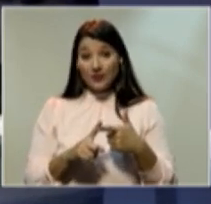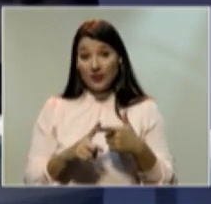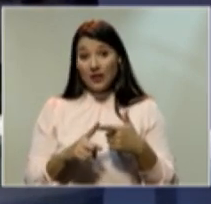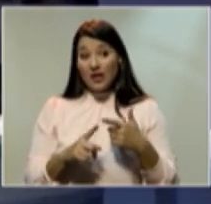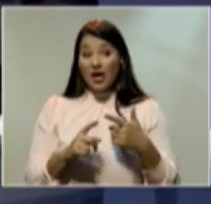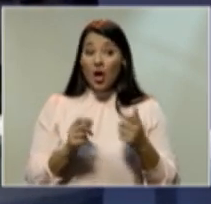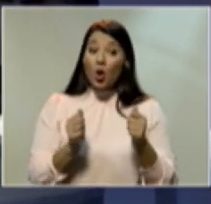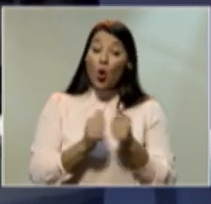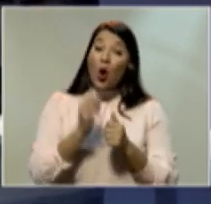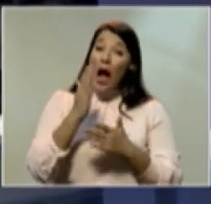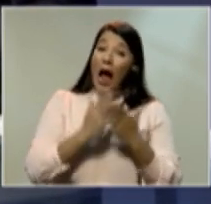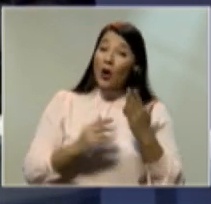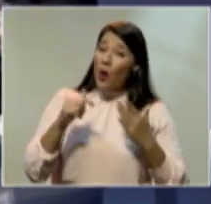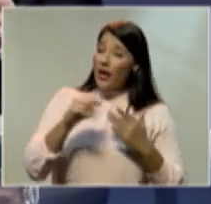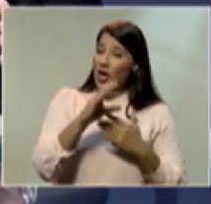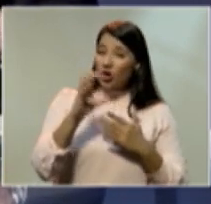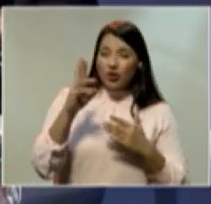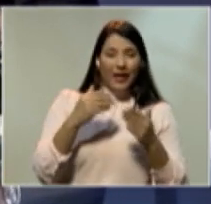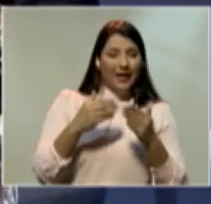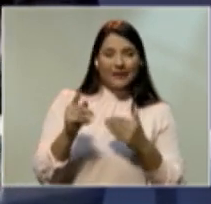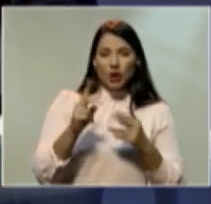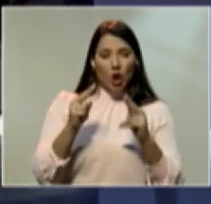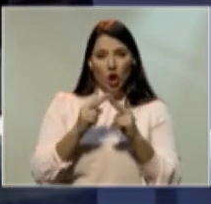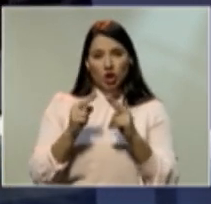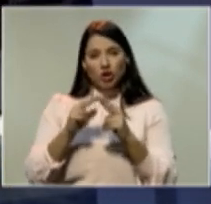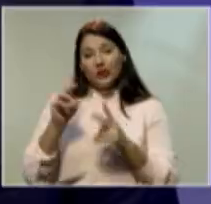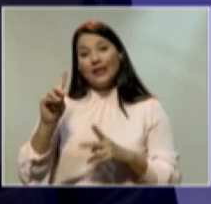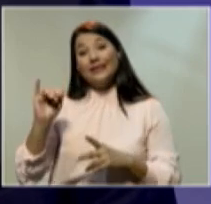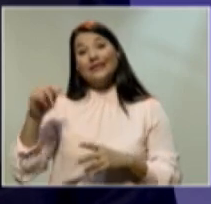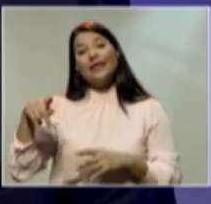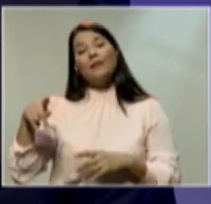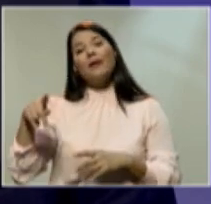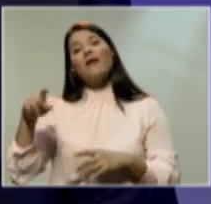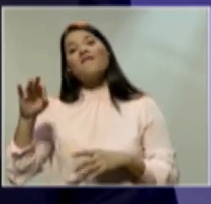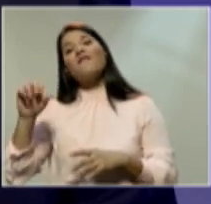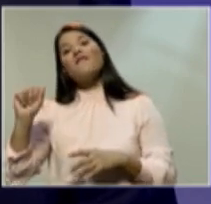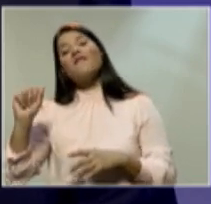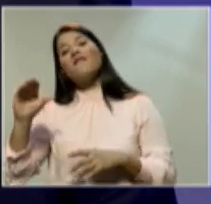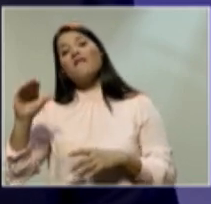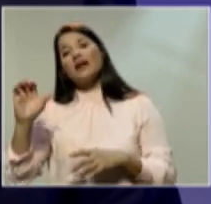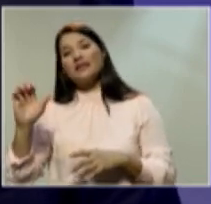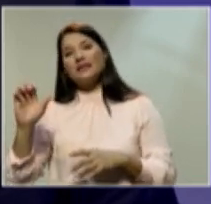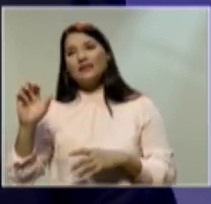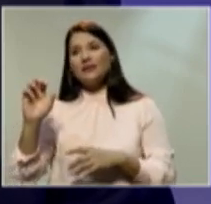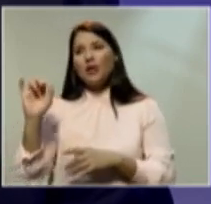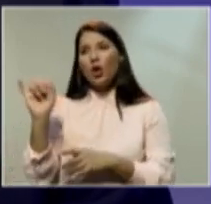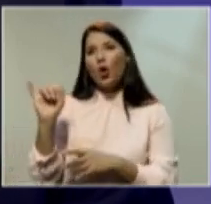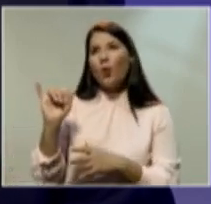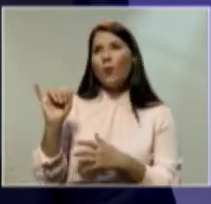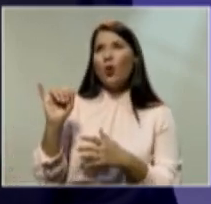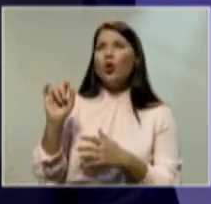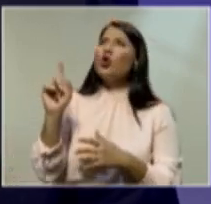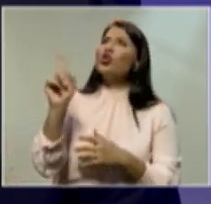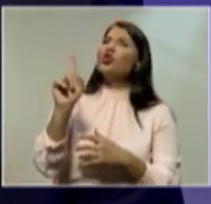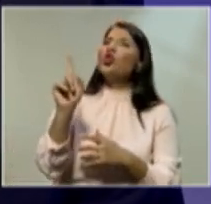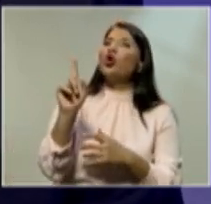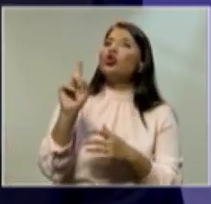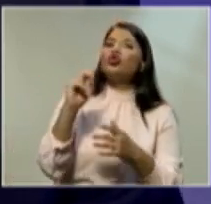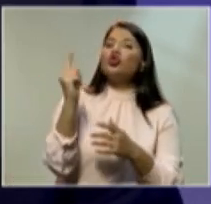mucho aquí en Costa Rica, como son las deepfakes, que es más que noticias falsas, porque